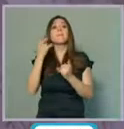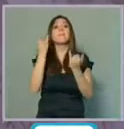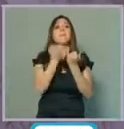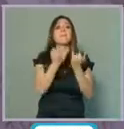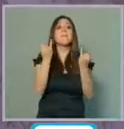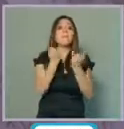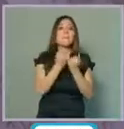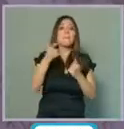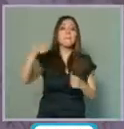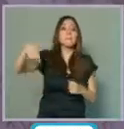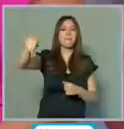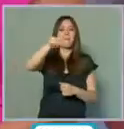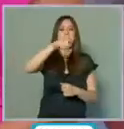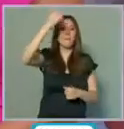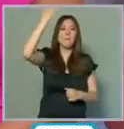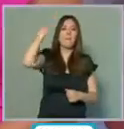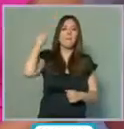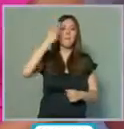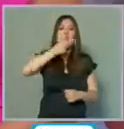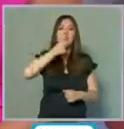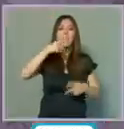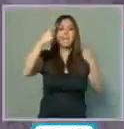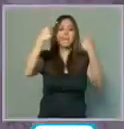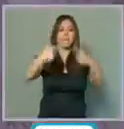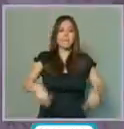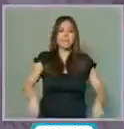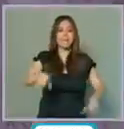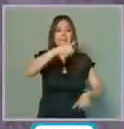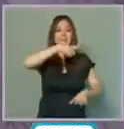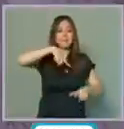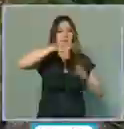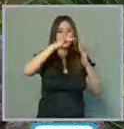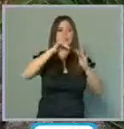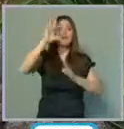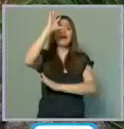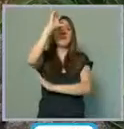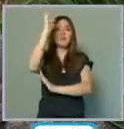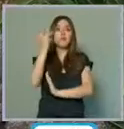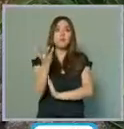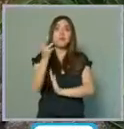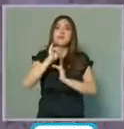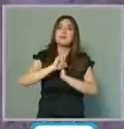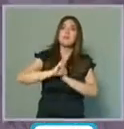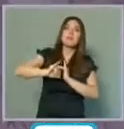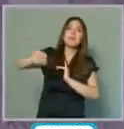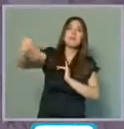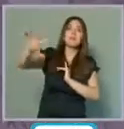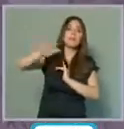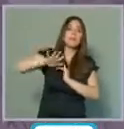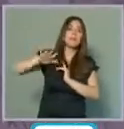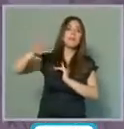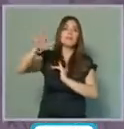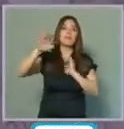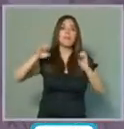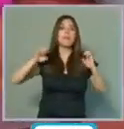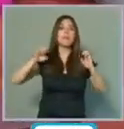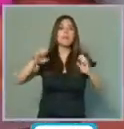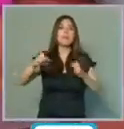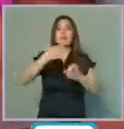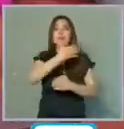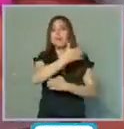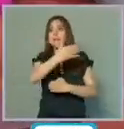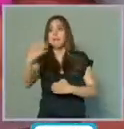por el rumbo de Tacubaya. En ese momento Tacubaya estaba fuera de la Ciudad de México, era una zona elegante de casas de campo,